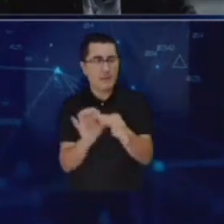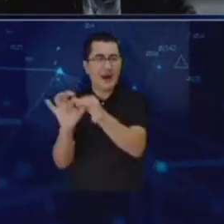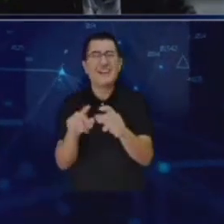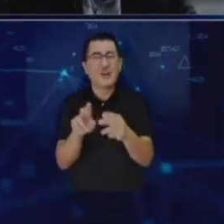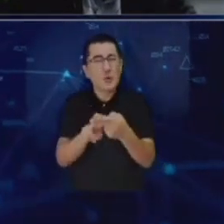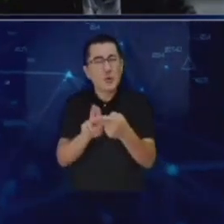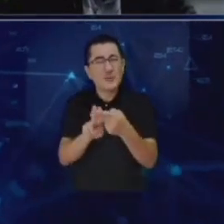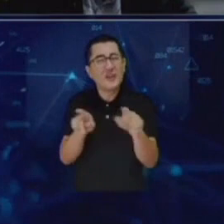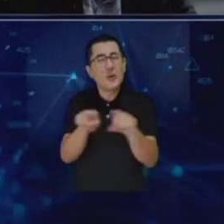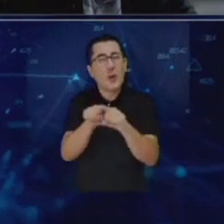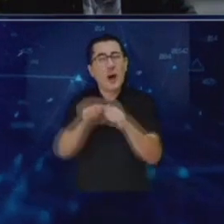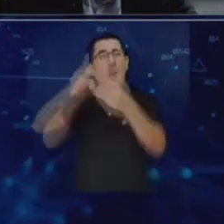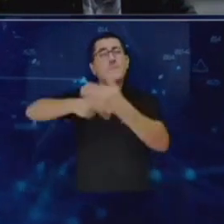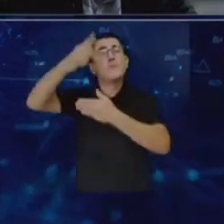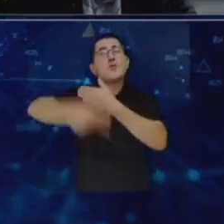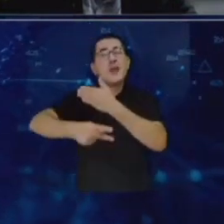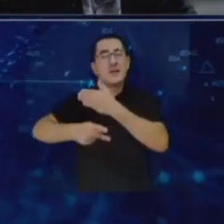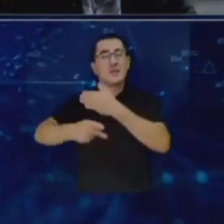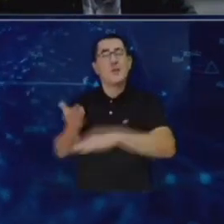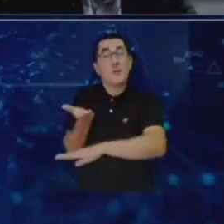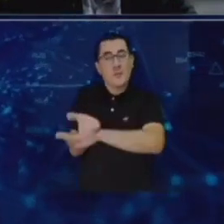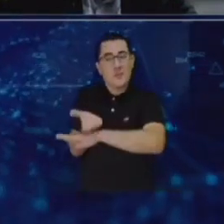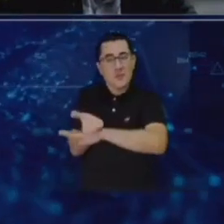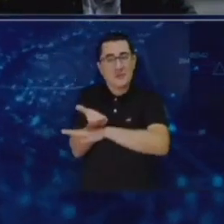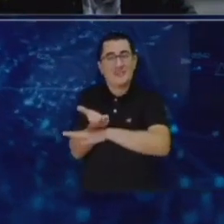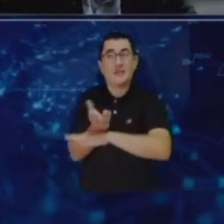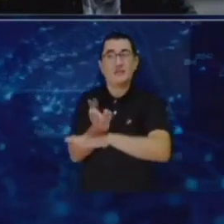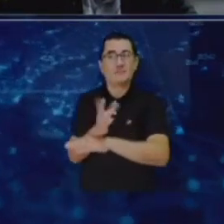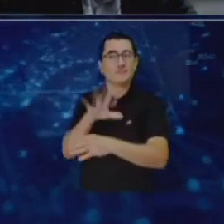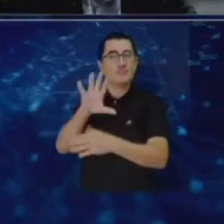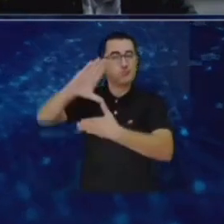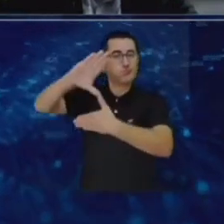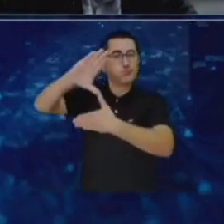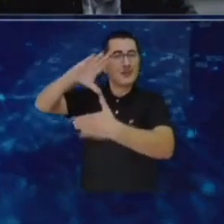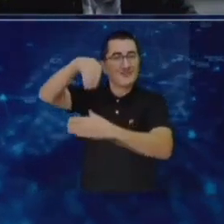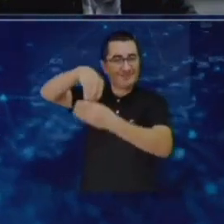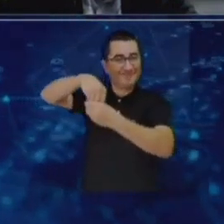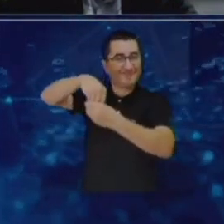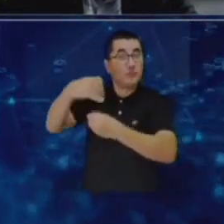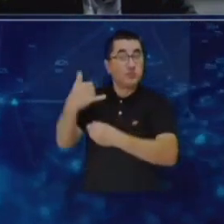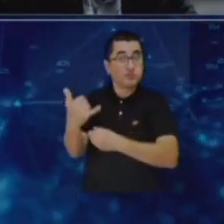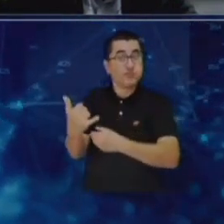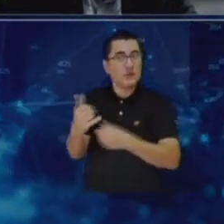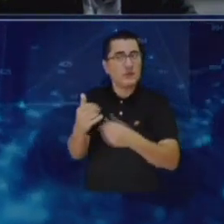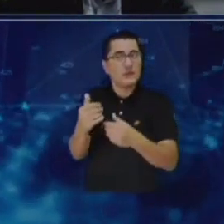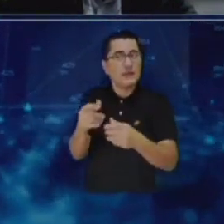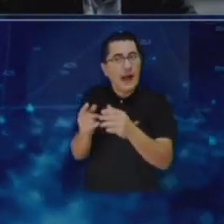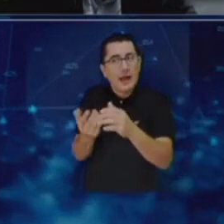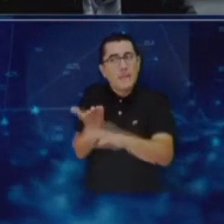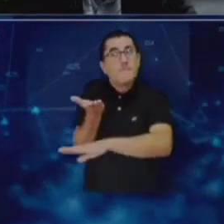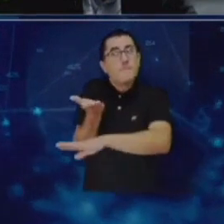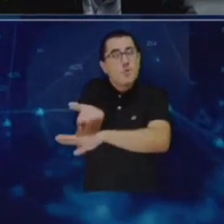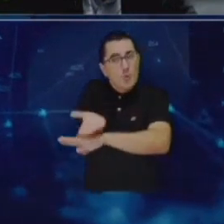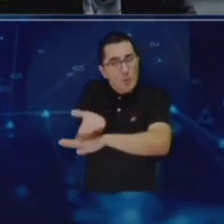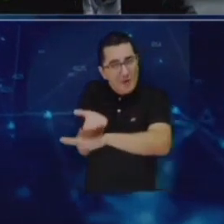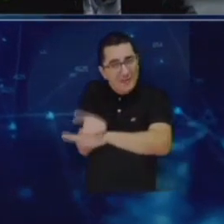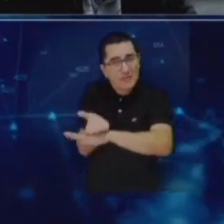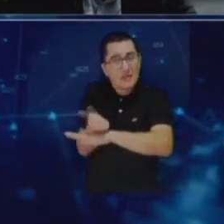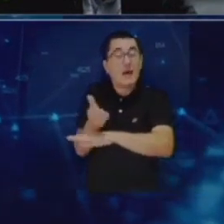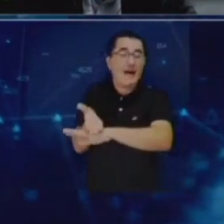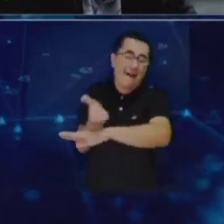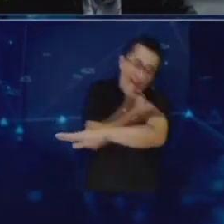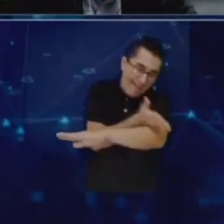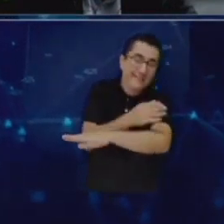un proyecto de propuesta interamericana que se integra precisamente a raíz de una propuesta preliminar y